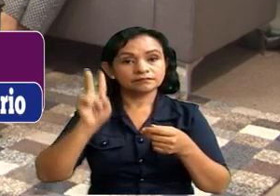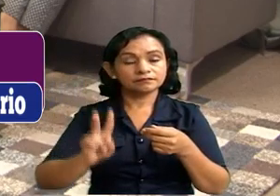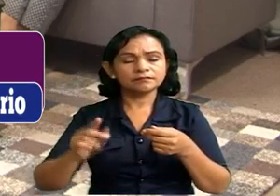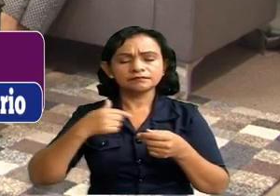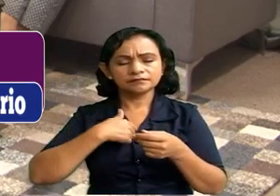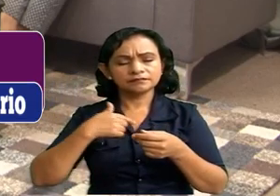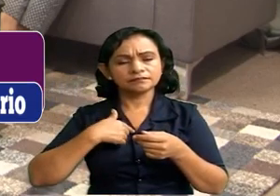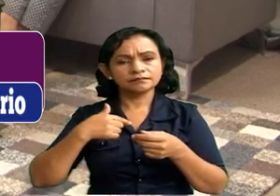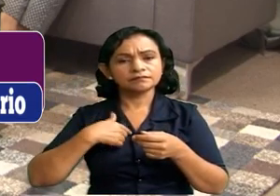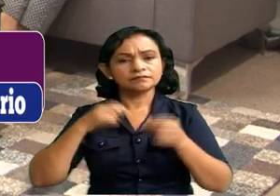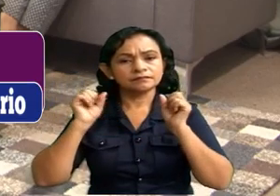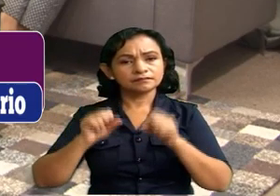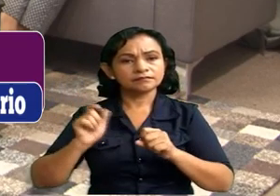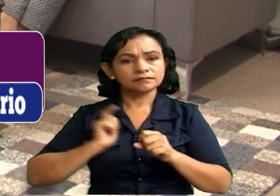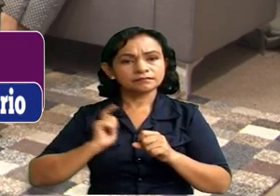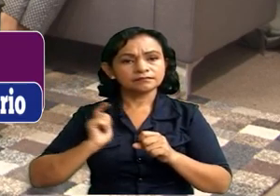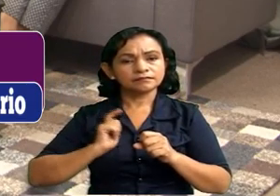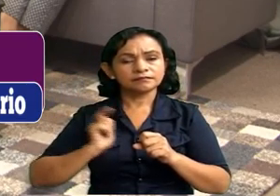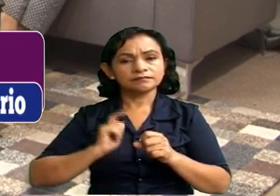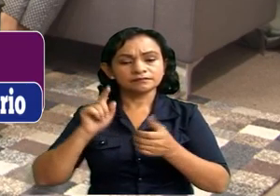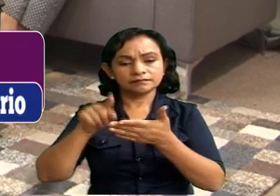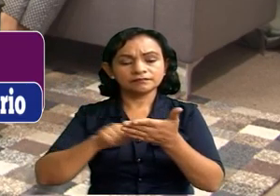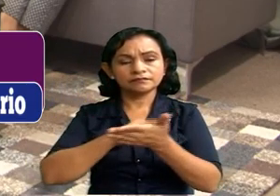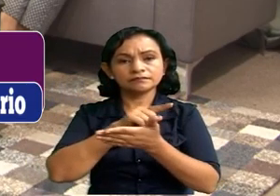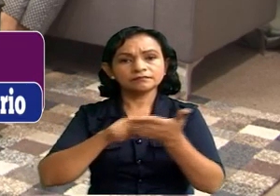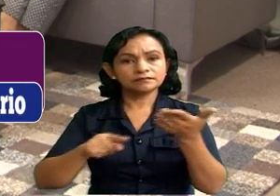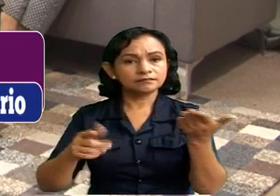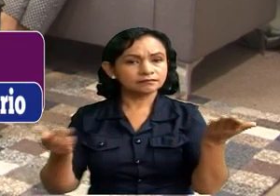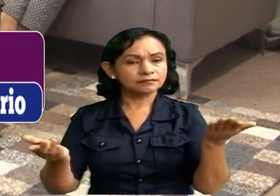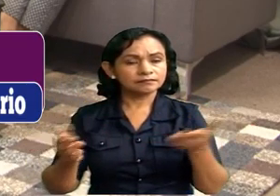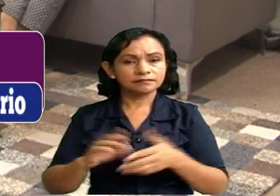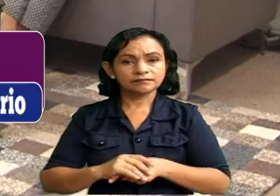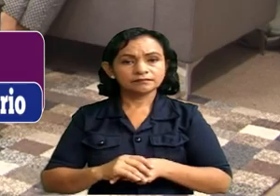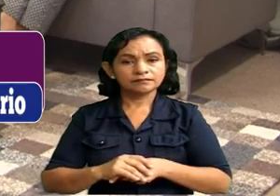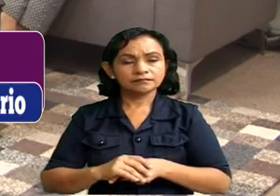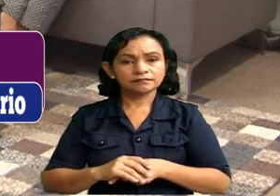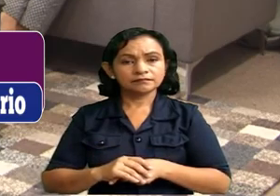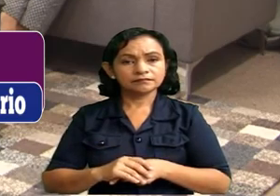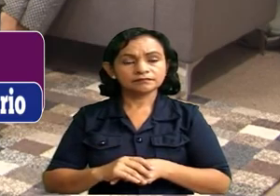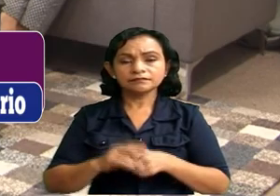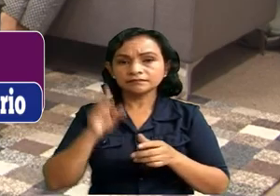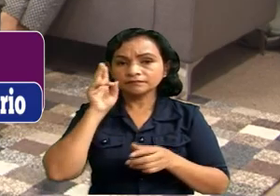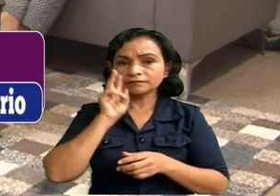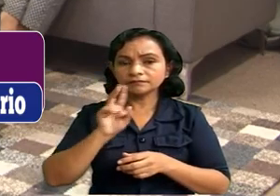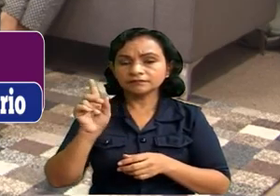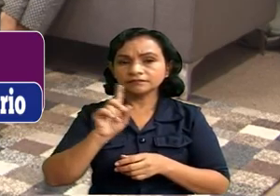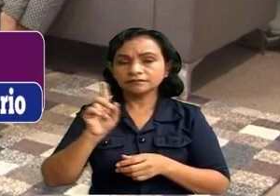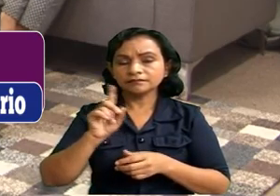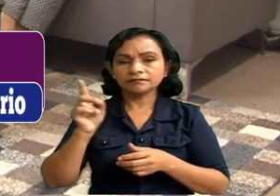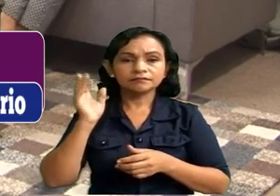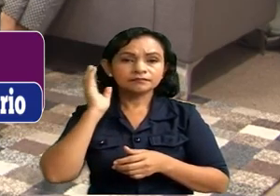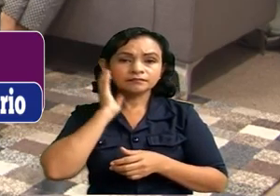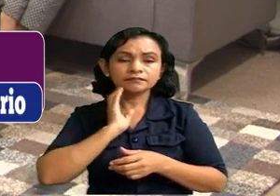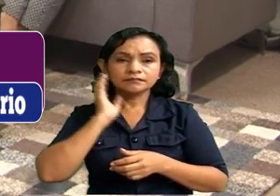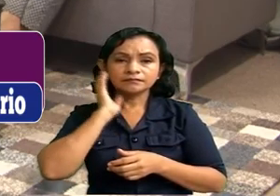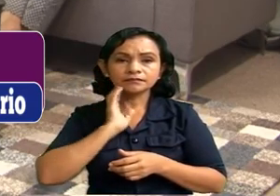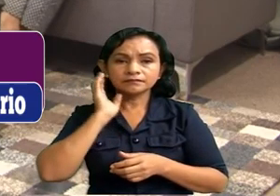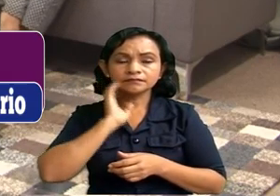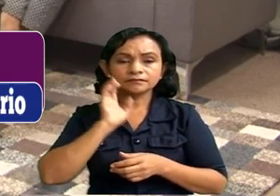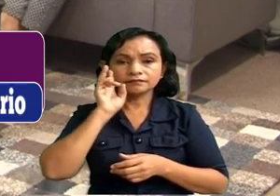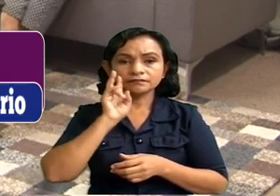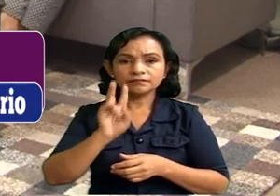la oportunidad de ir a los procesos electorales y no lo he palpado. Johanna compartió una experiencia conmigo